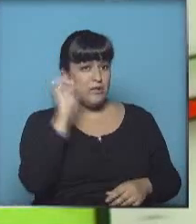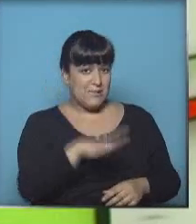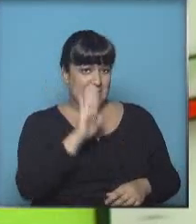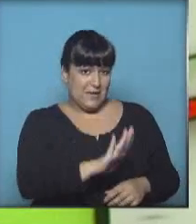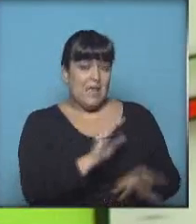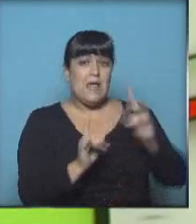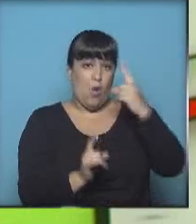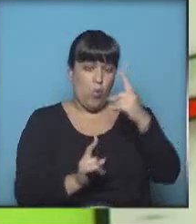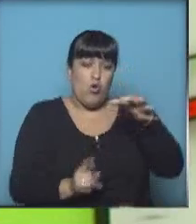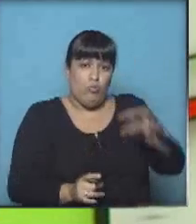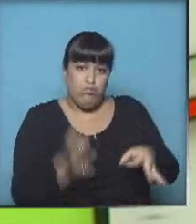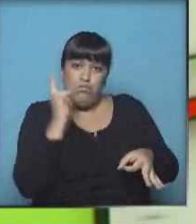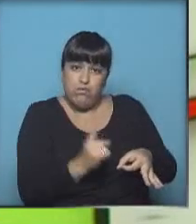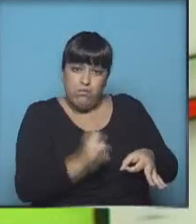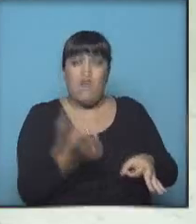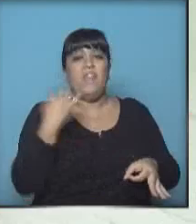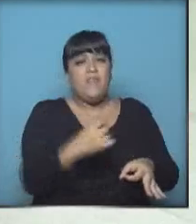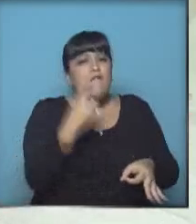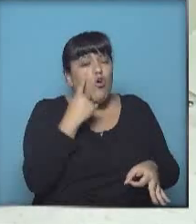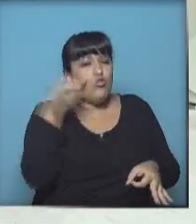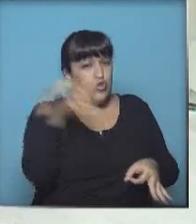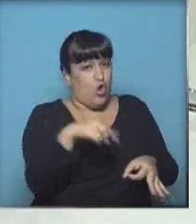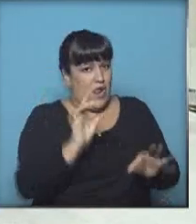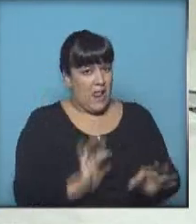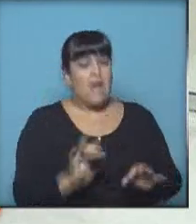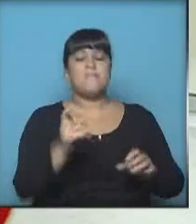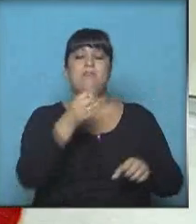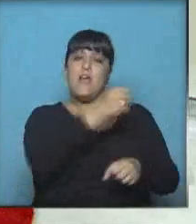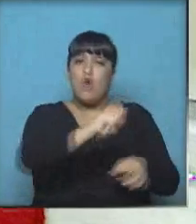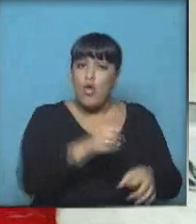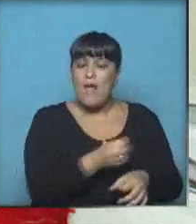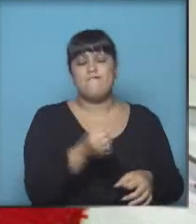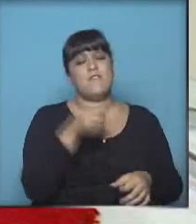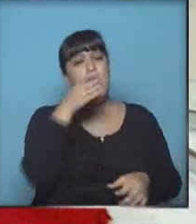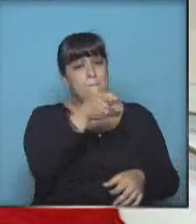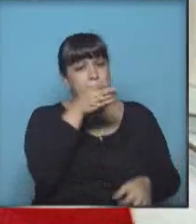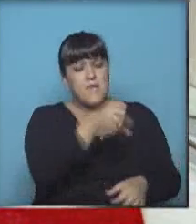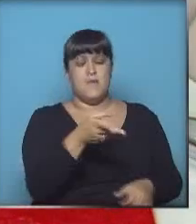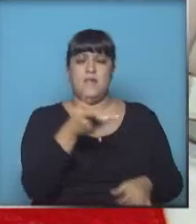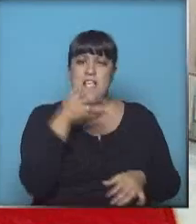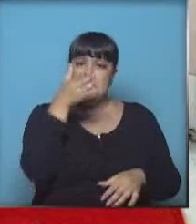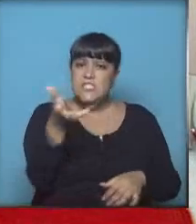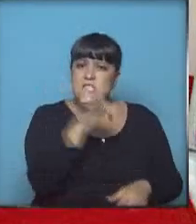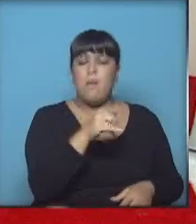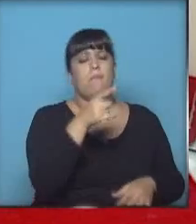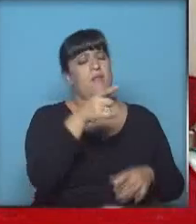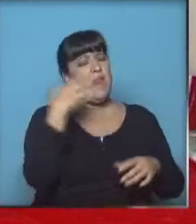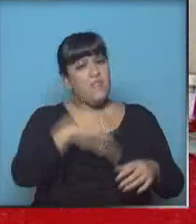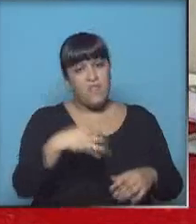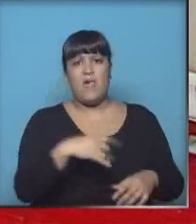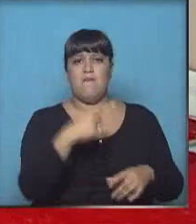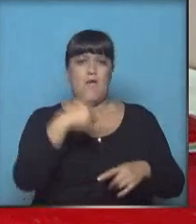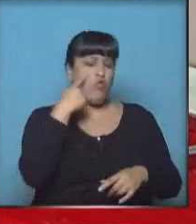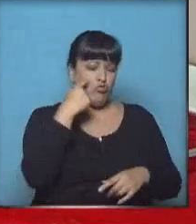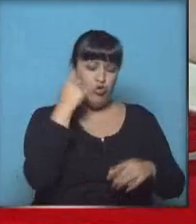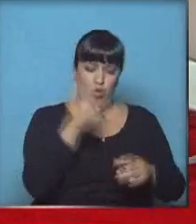lo sepa, hay que seguir controlando ese ovario, ¿sí? A través de ecografías que se piden periódicamente, entonces ese ovario hay que seguir controlándolo. Graciela,